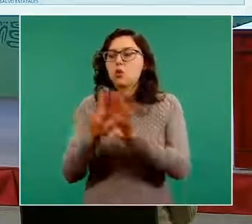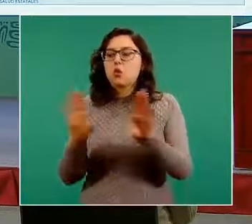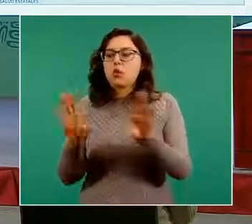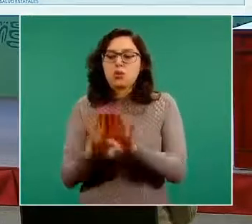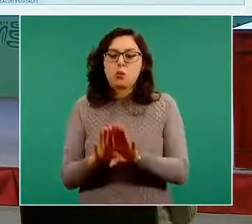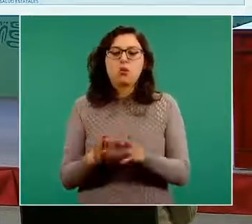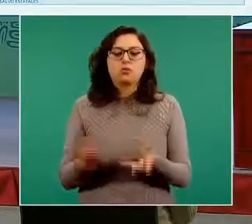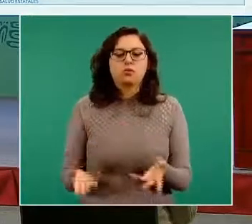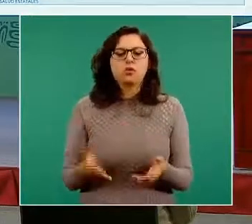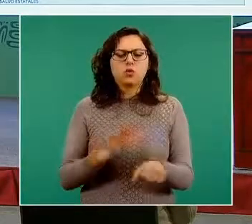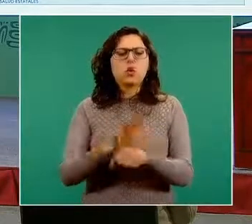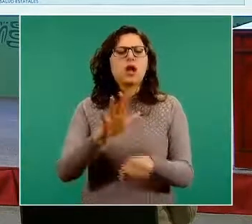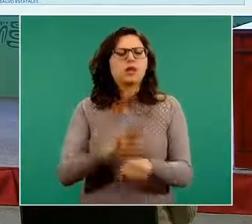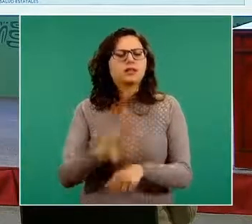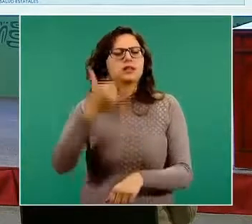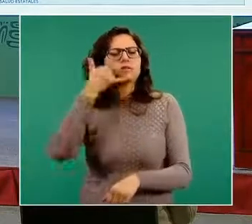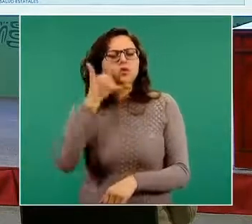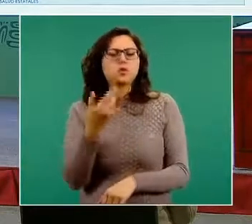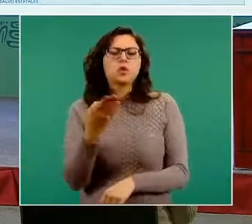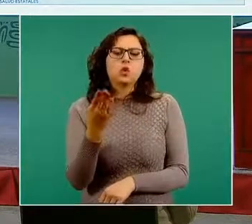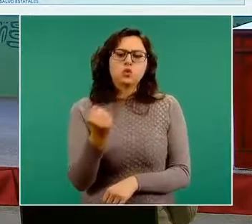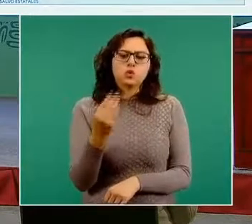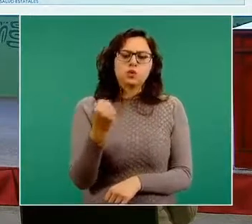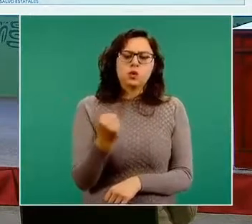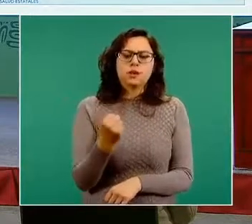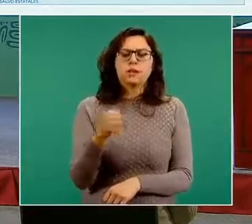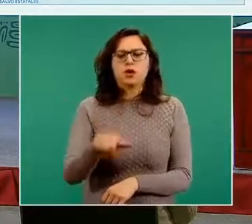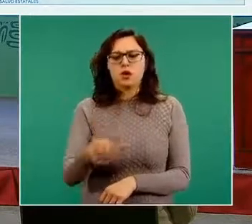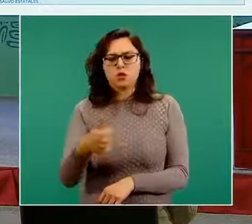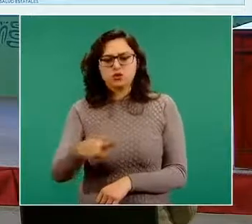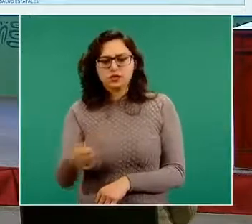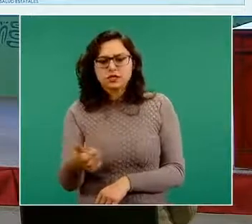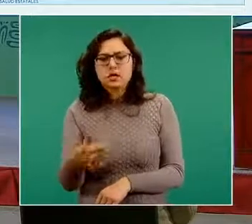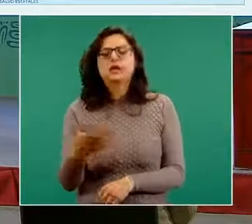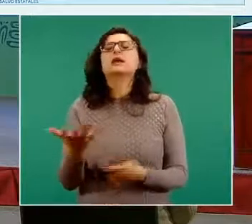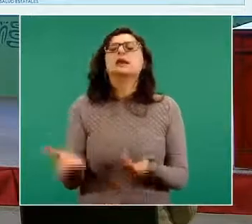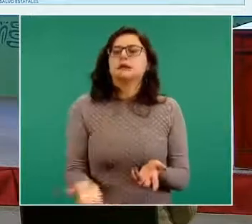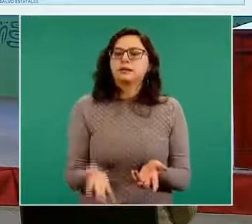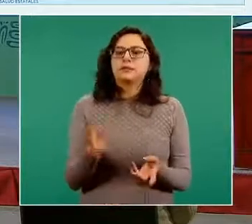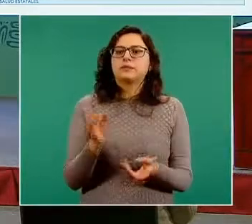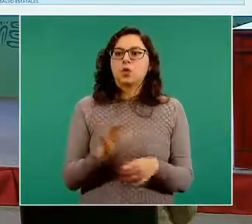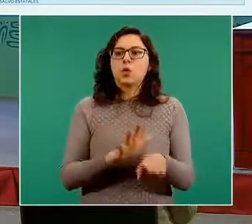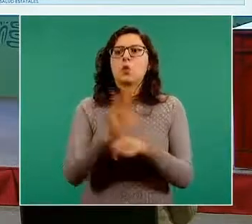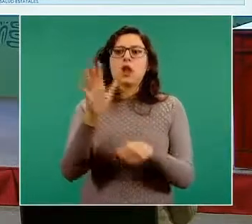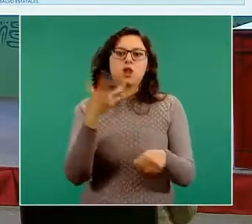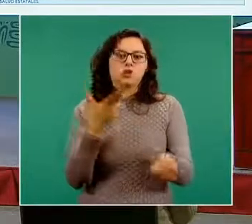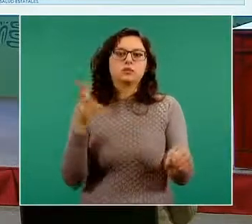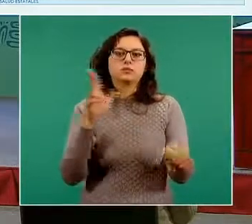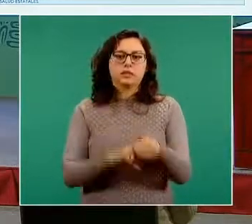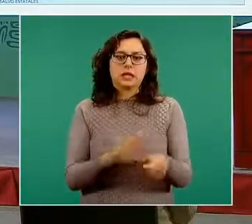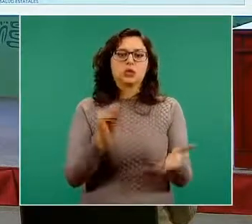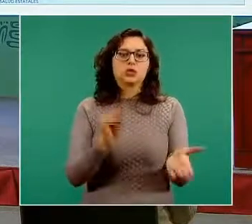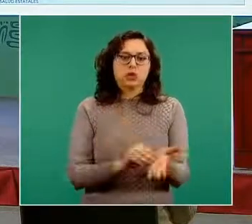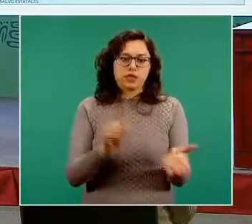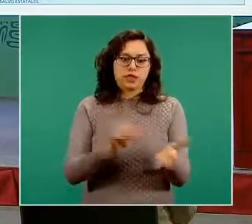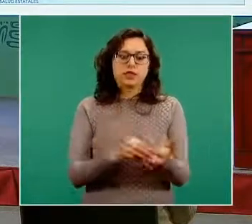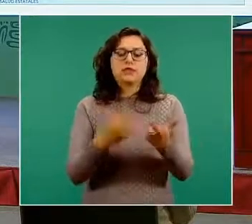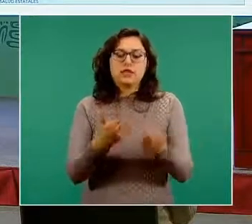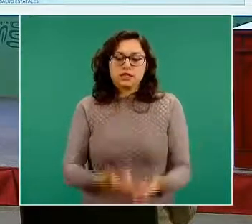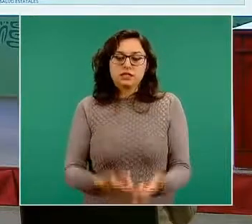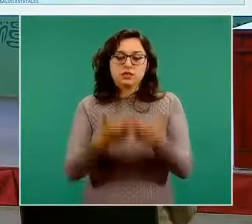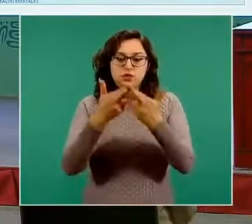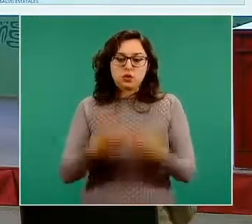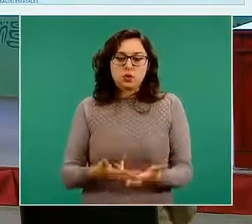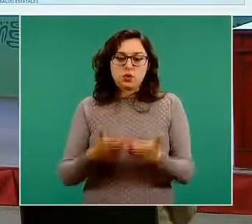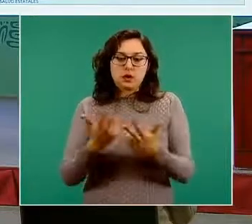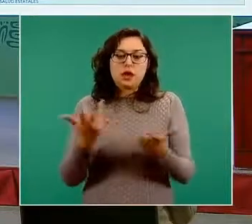del 911, y en donde tienen la información de qué hospitales son los que tienen ese porcentaje de camas disponibles y por lo